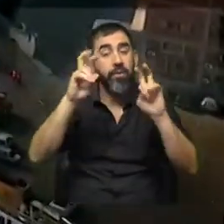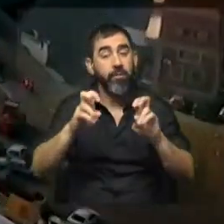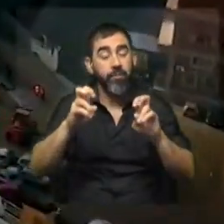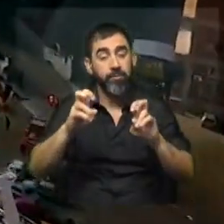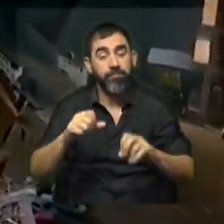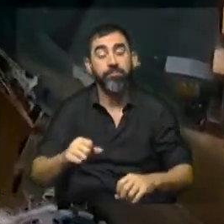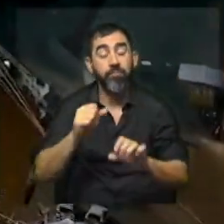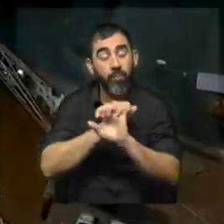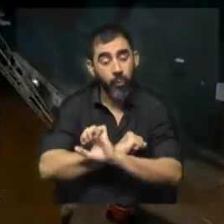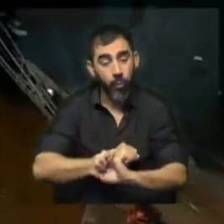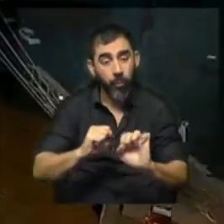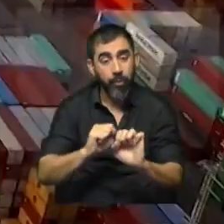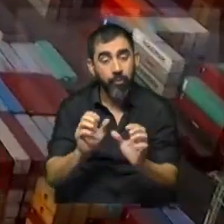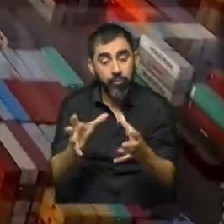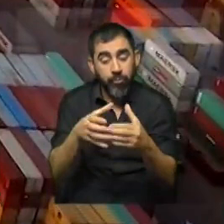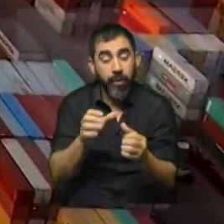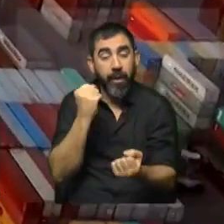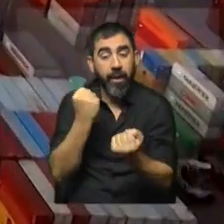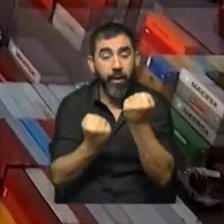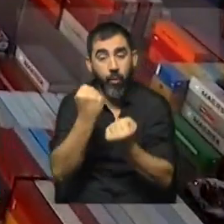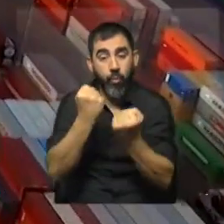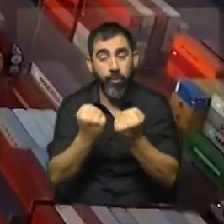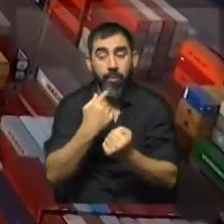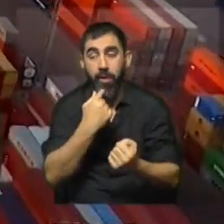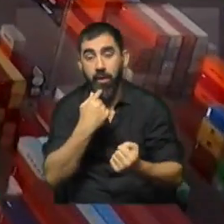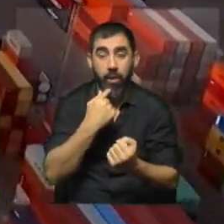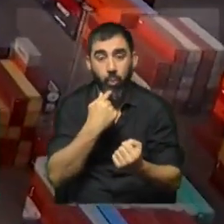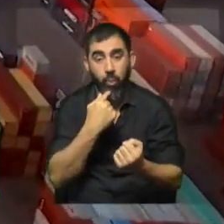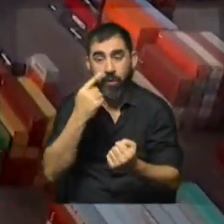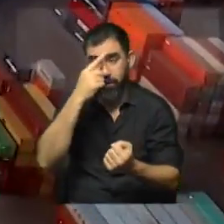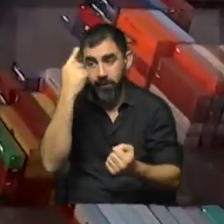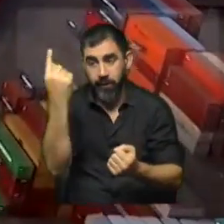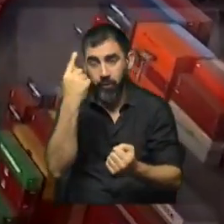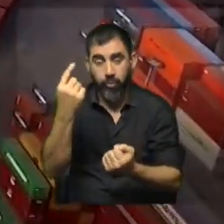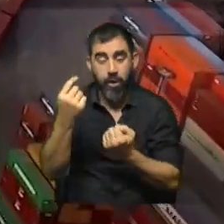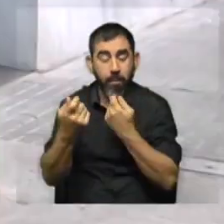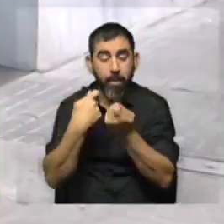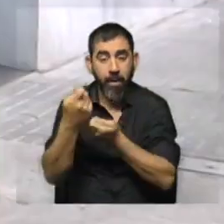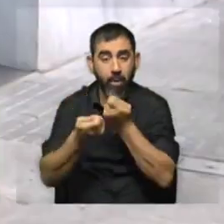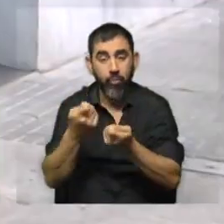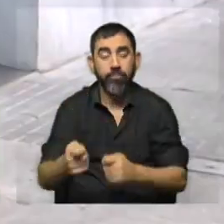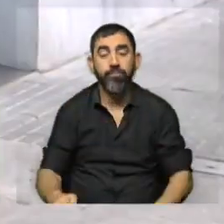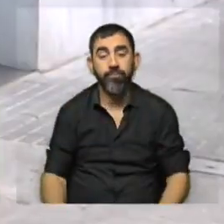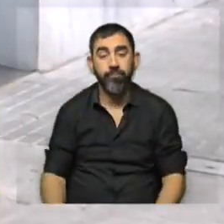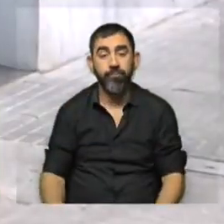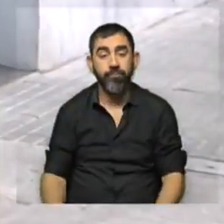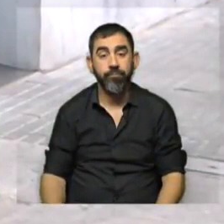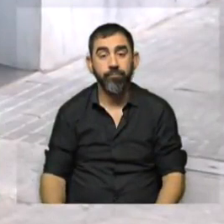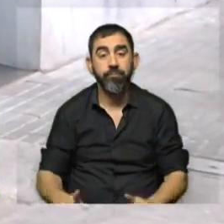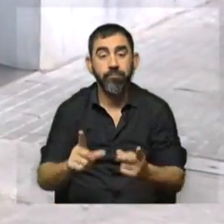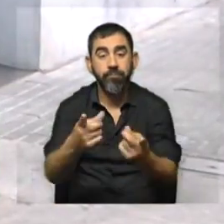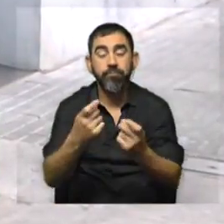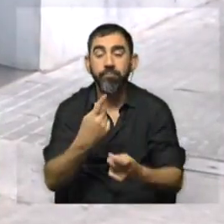interna que pueda blindar a la economía de las incertidumbres de los mercados internacionales. Se deben implementar